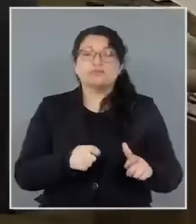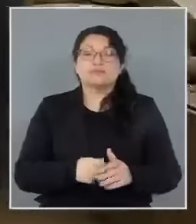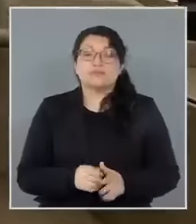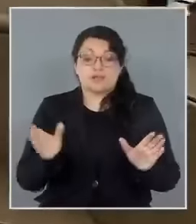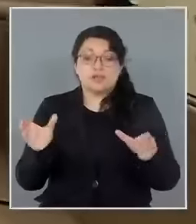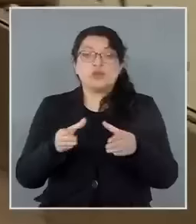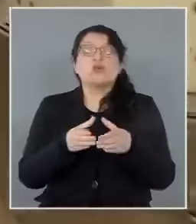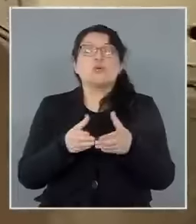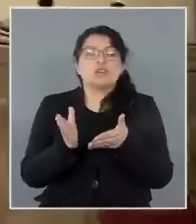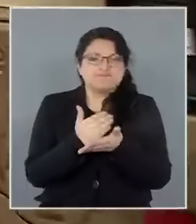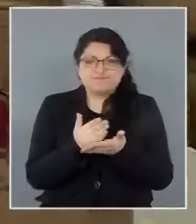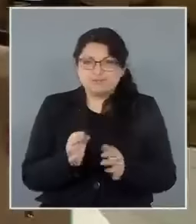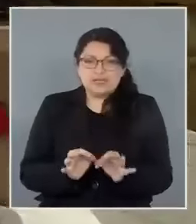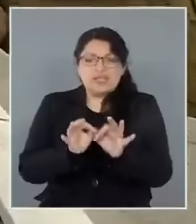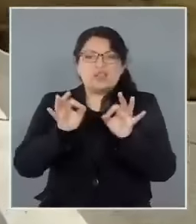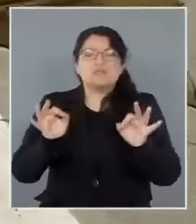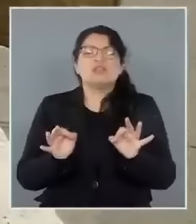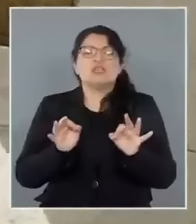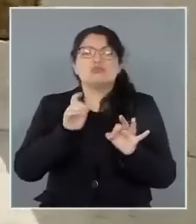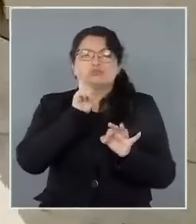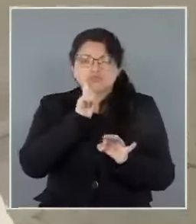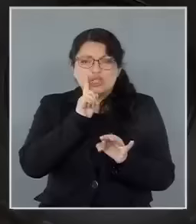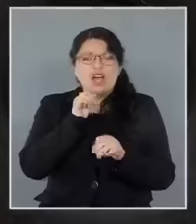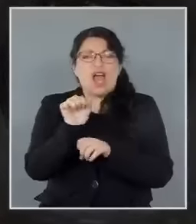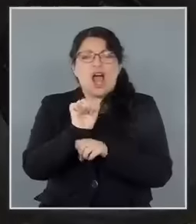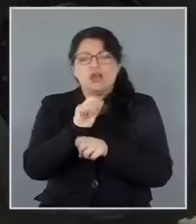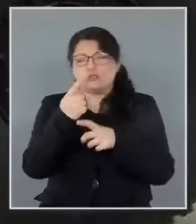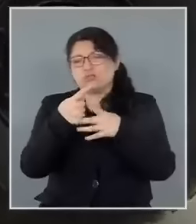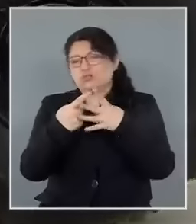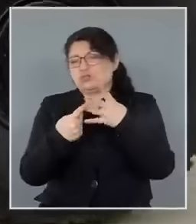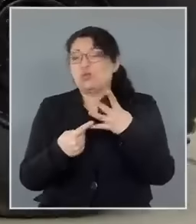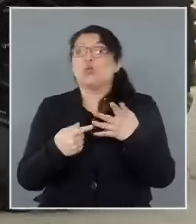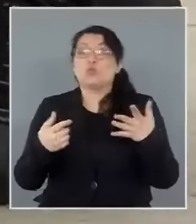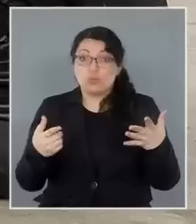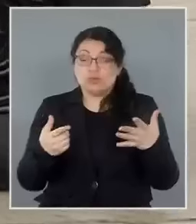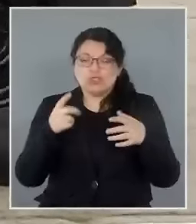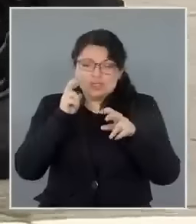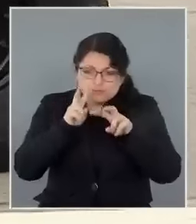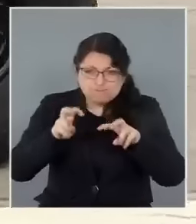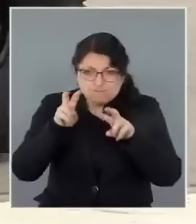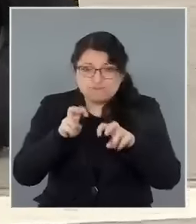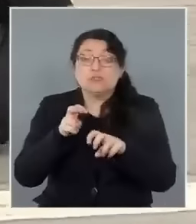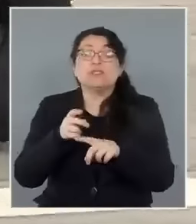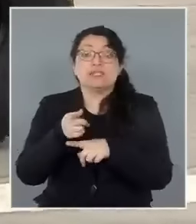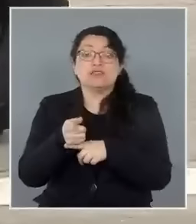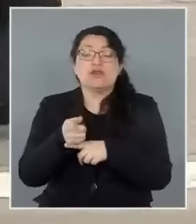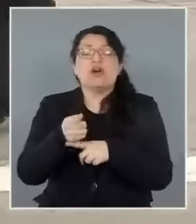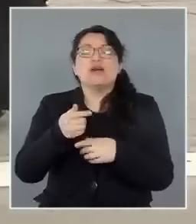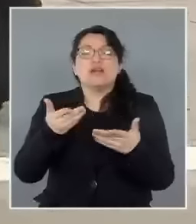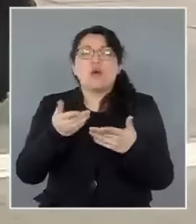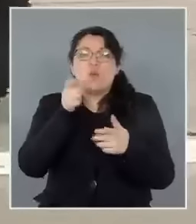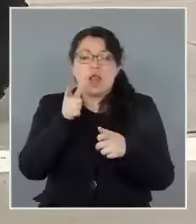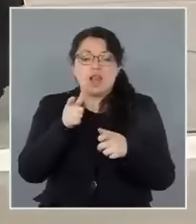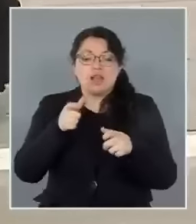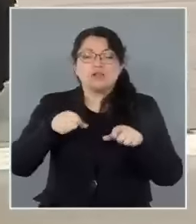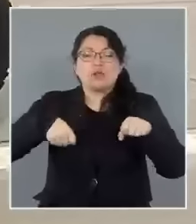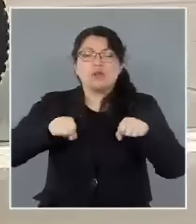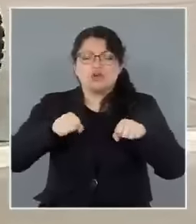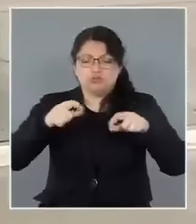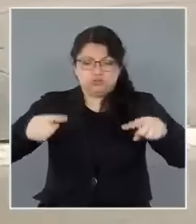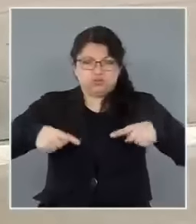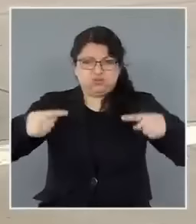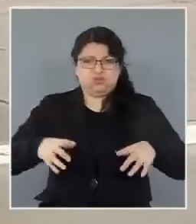Brigada de Operaciones Especiales cuenta con una variedad de vehículos de asalto y reconocimiento, donde destacan las cuatrimotos, que por su